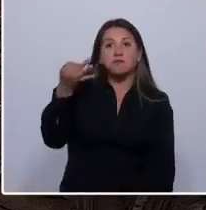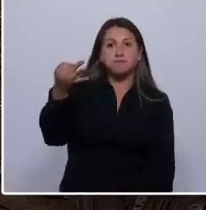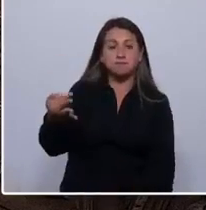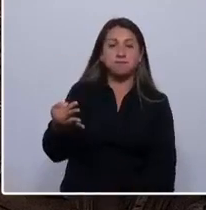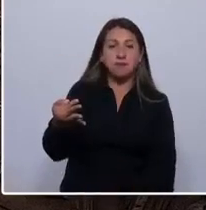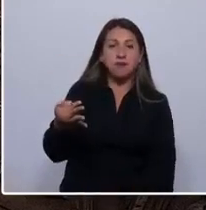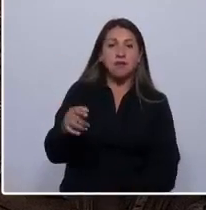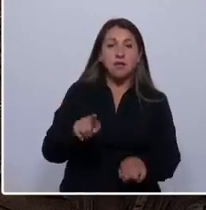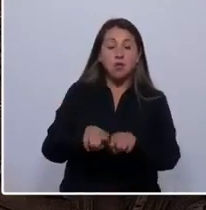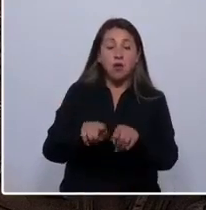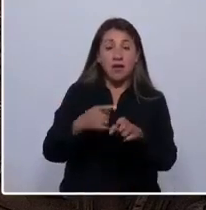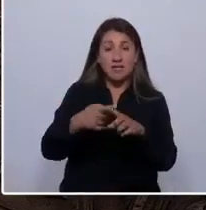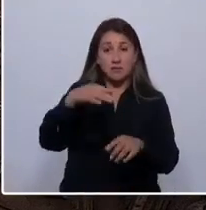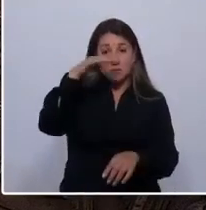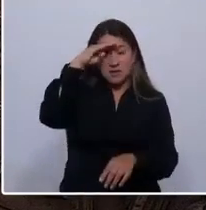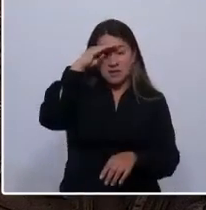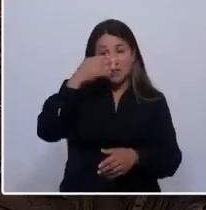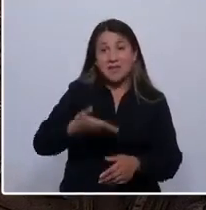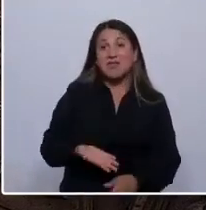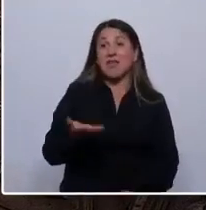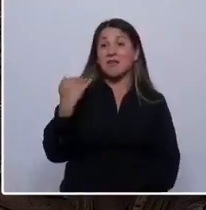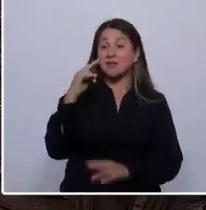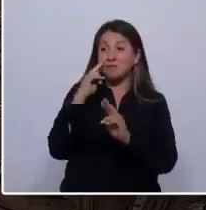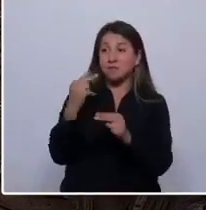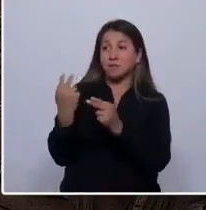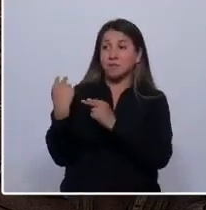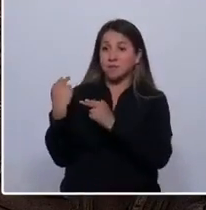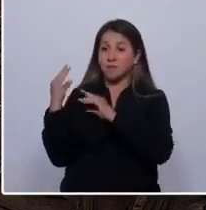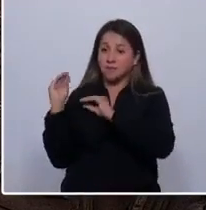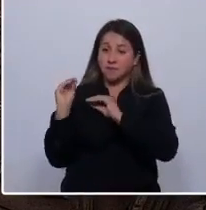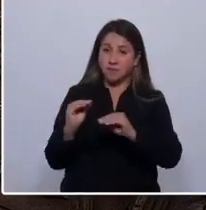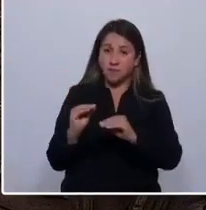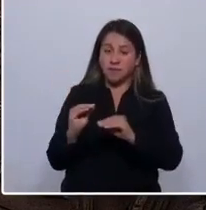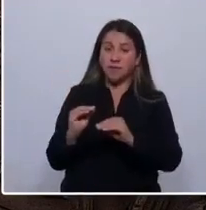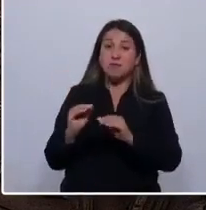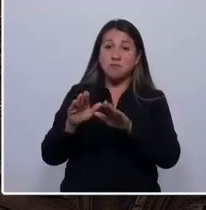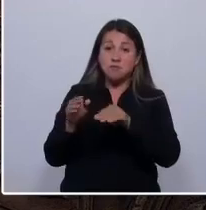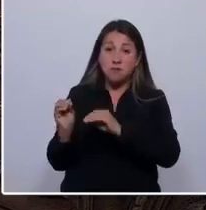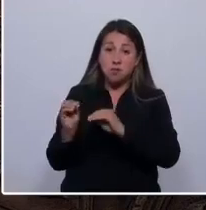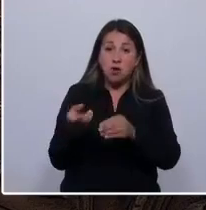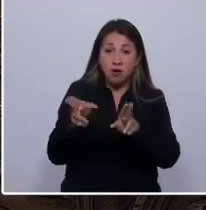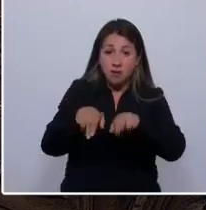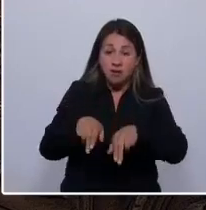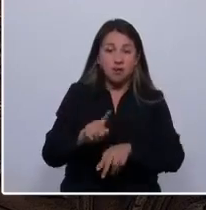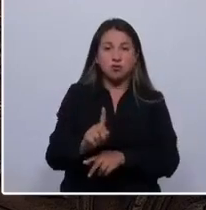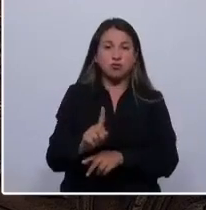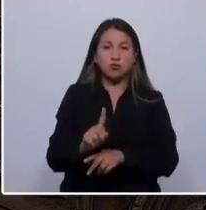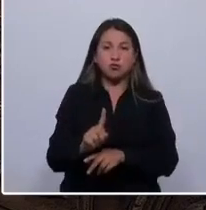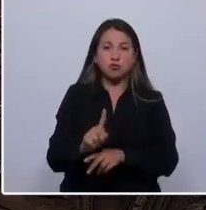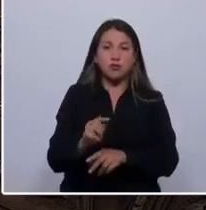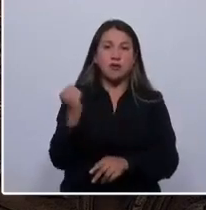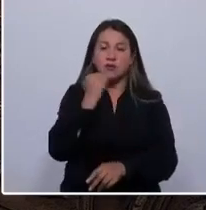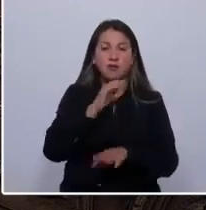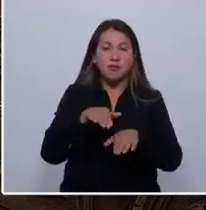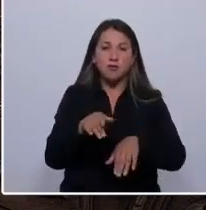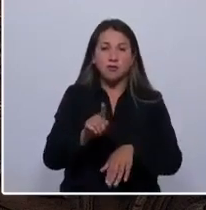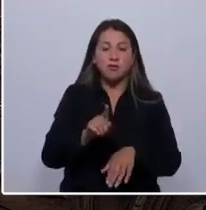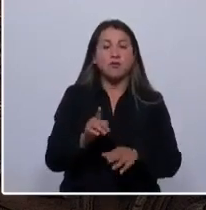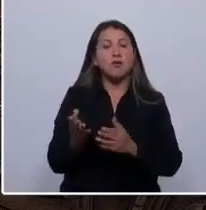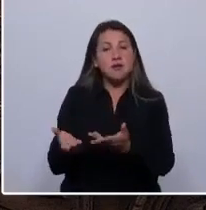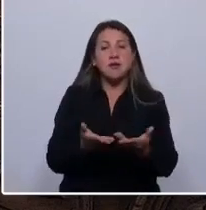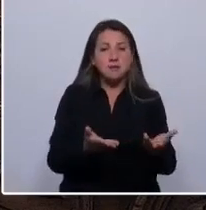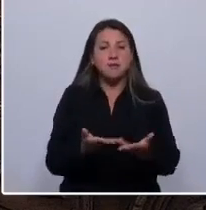Las experiencias del pasado nos permitirán no cometer los mismos errores. Los invito, por lo tanto,